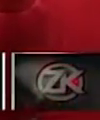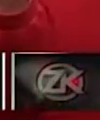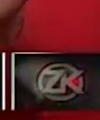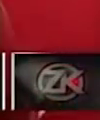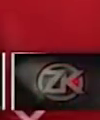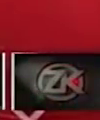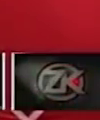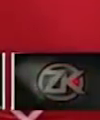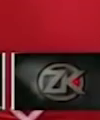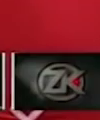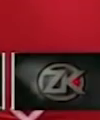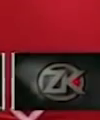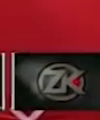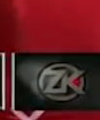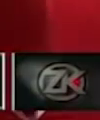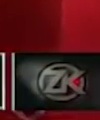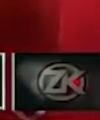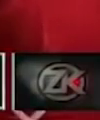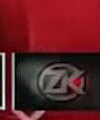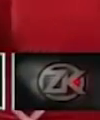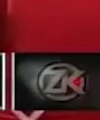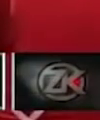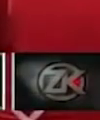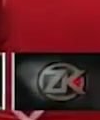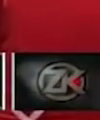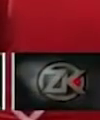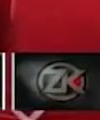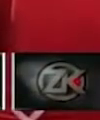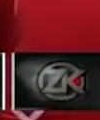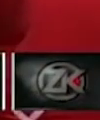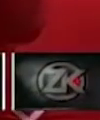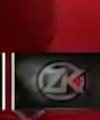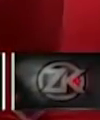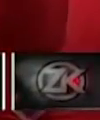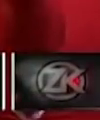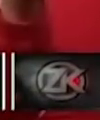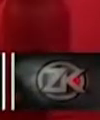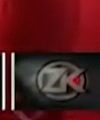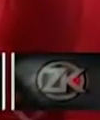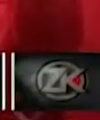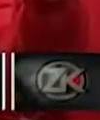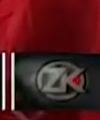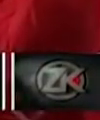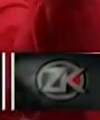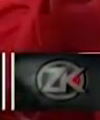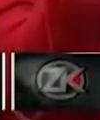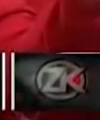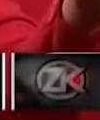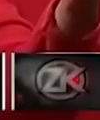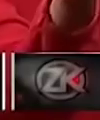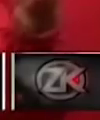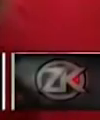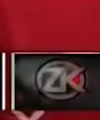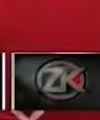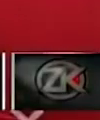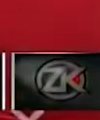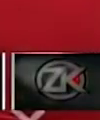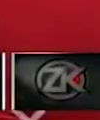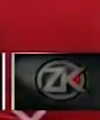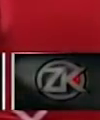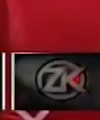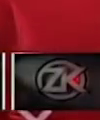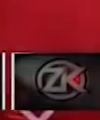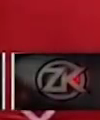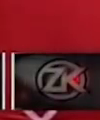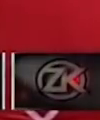para montarla ante el mundo, que el mundo viera. Matamos a Gaddafi, mira, aquí está la cabeza de Gaddafi, esto es lo que le va a pasar a todos los que andaban con Gaddafi, a todos